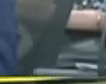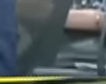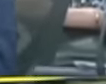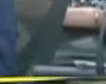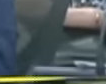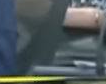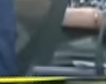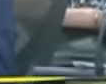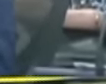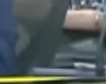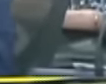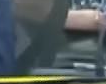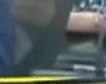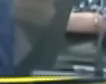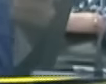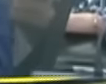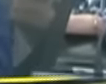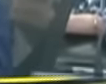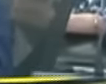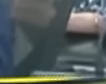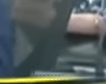América.